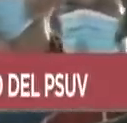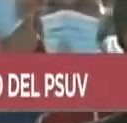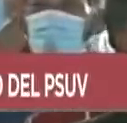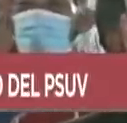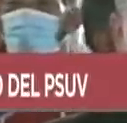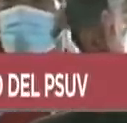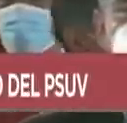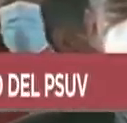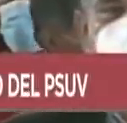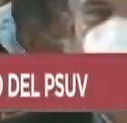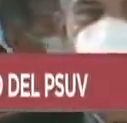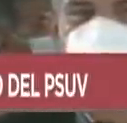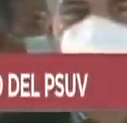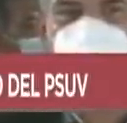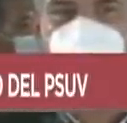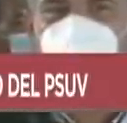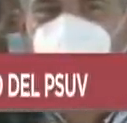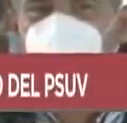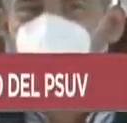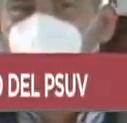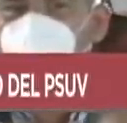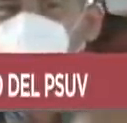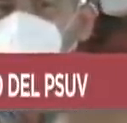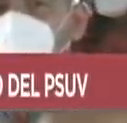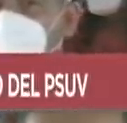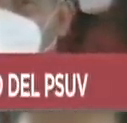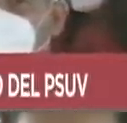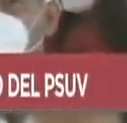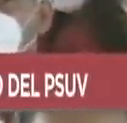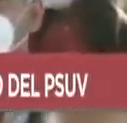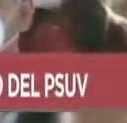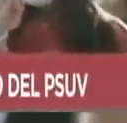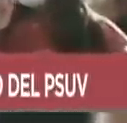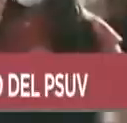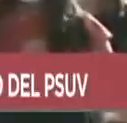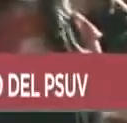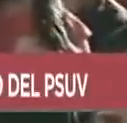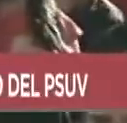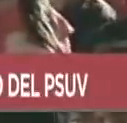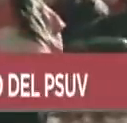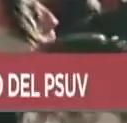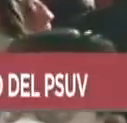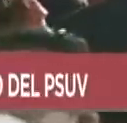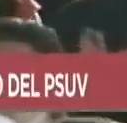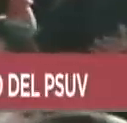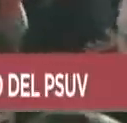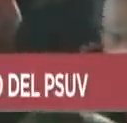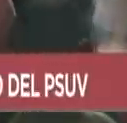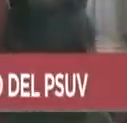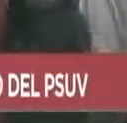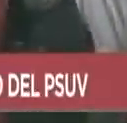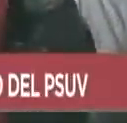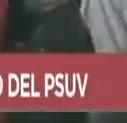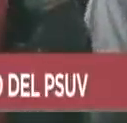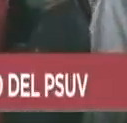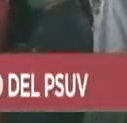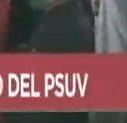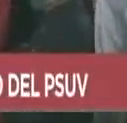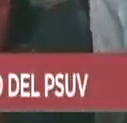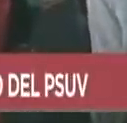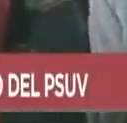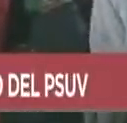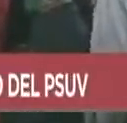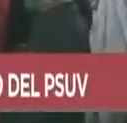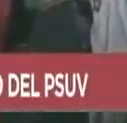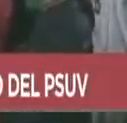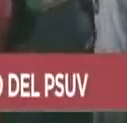oh, oh, oh, oh. El imperialismo lo rescataremos. Ok, ok, ok. Porque su nombre no es zona en